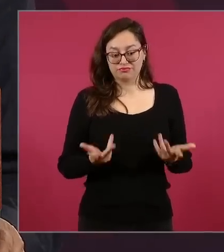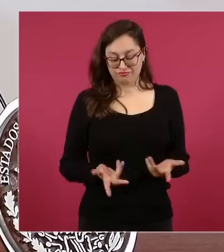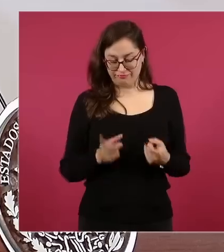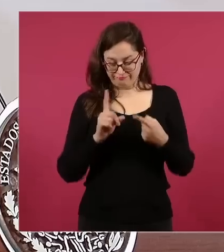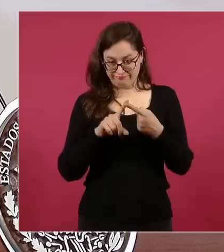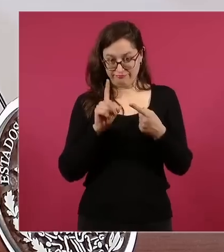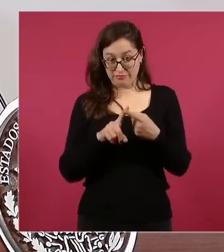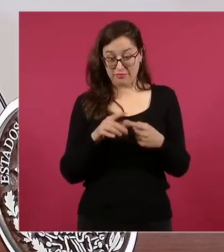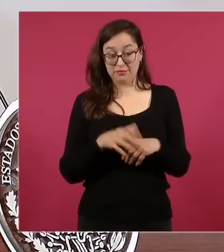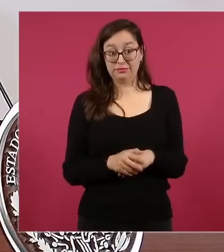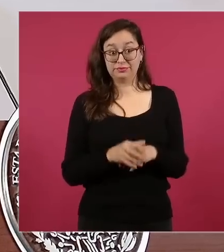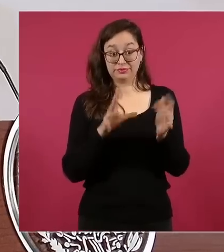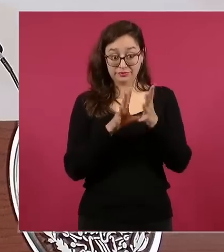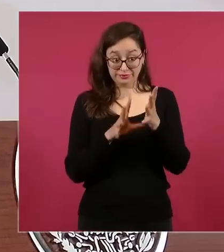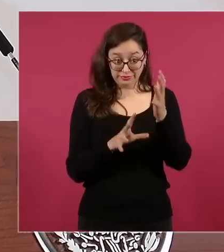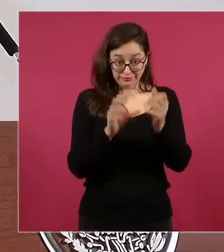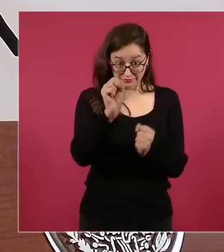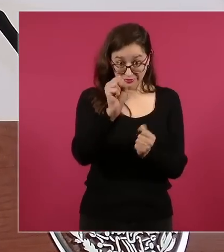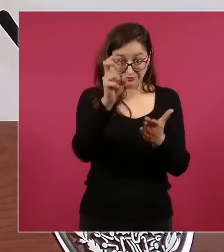fundamento legal